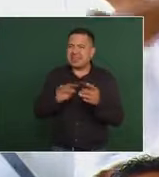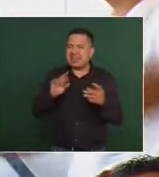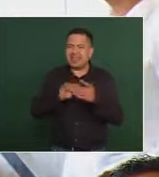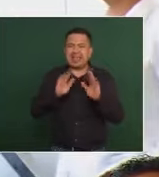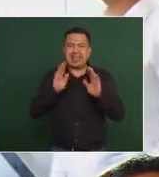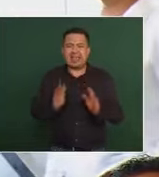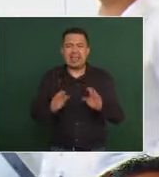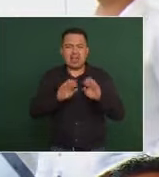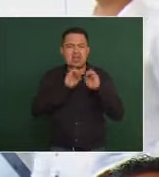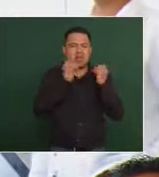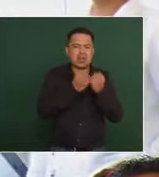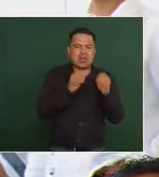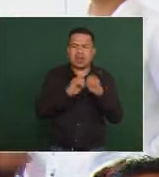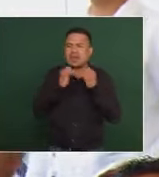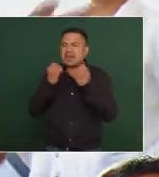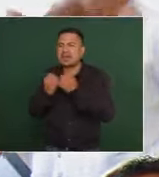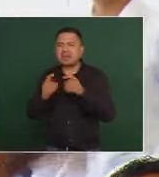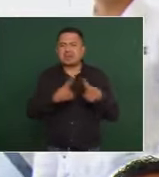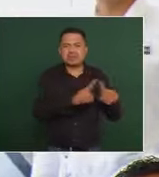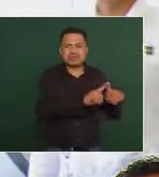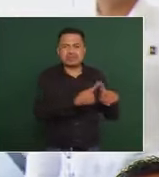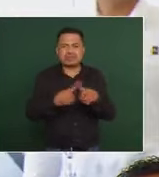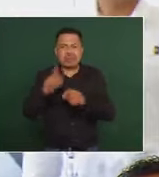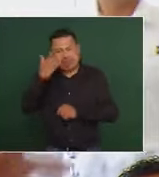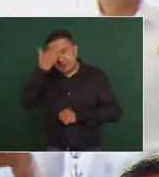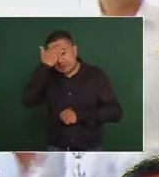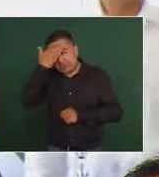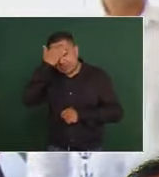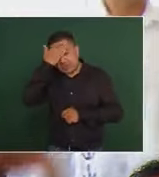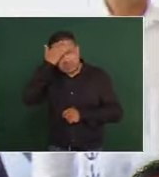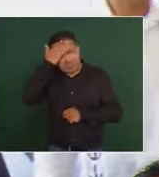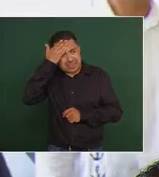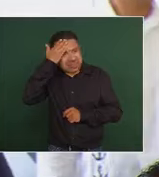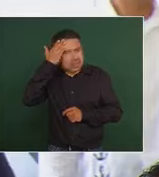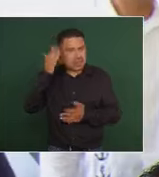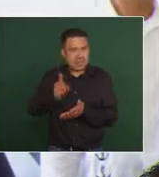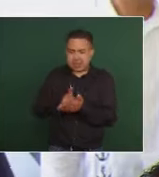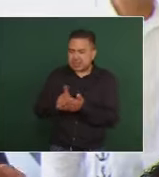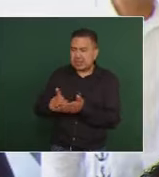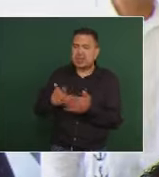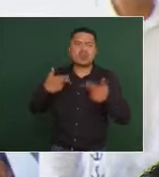a diversas organizaciones sociales y líderes de derechos